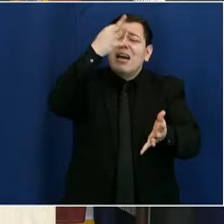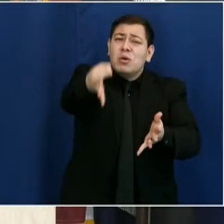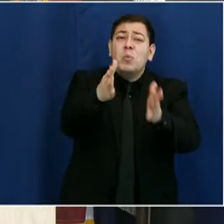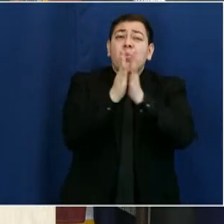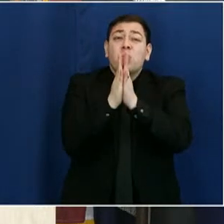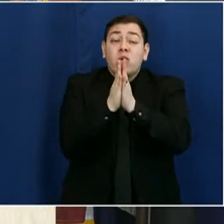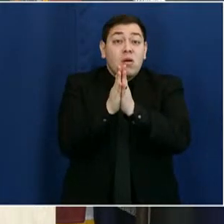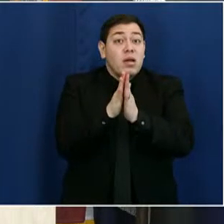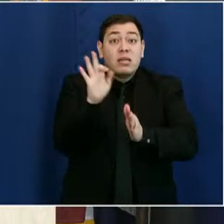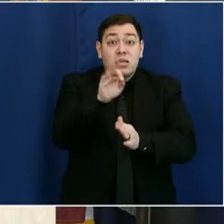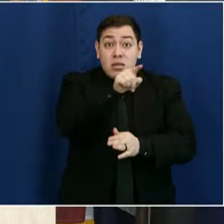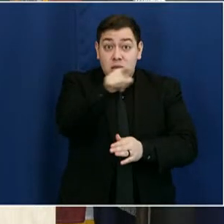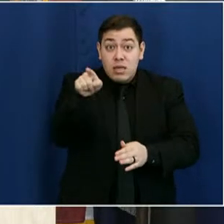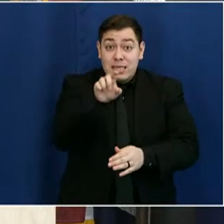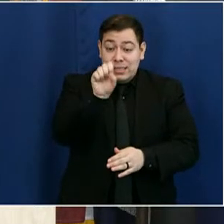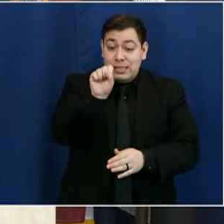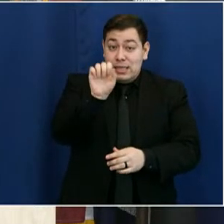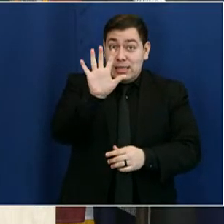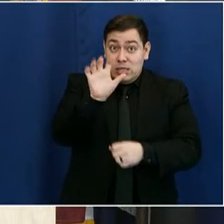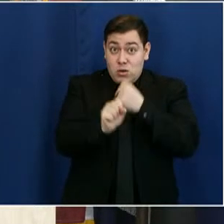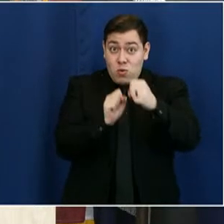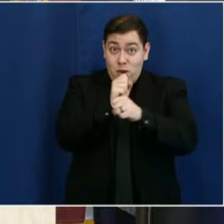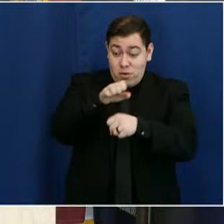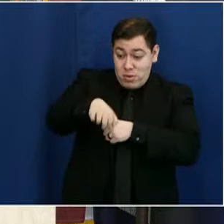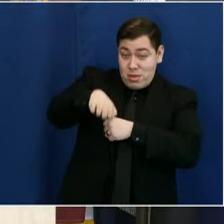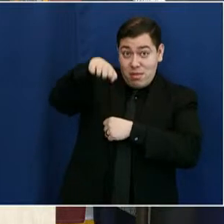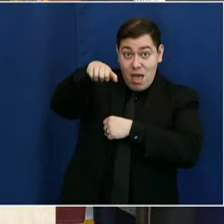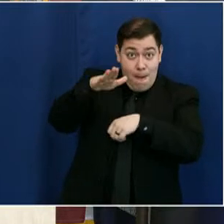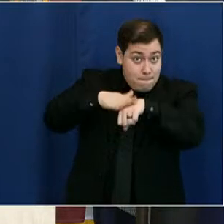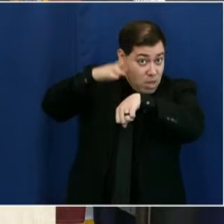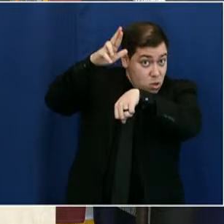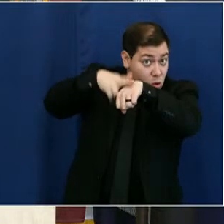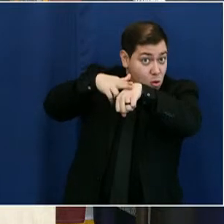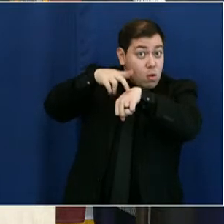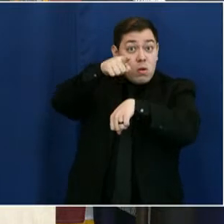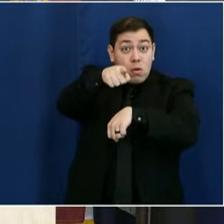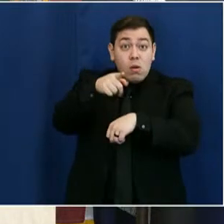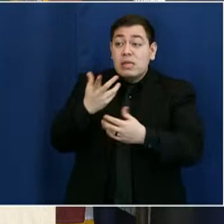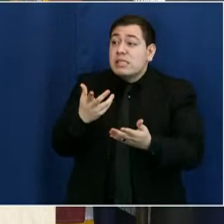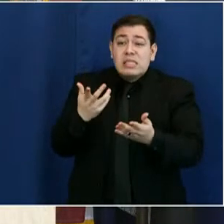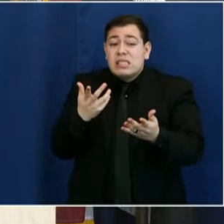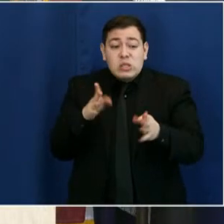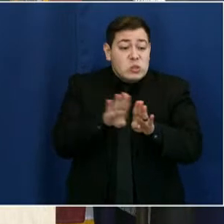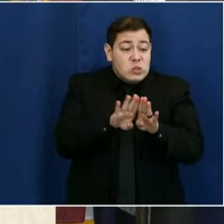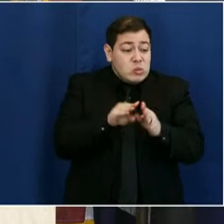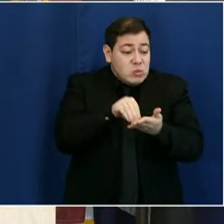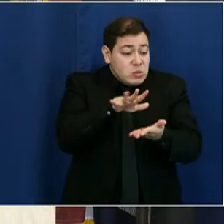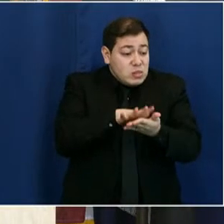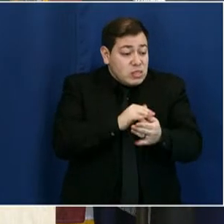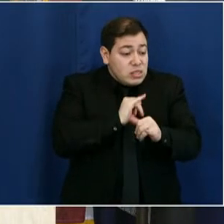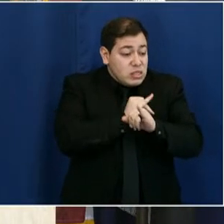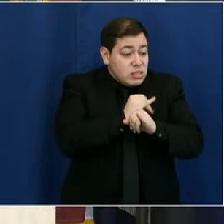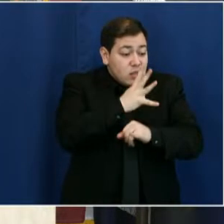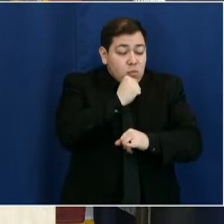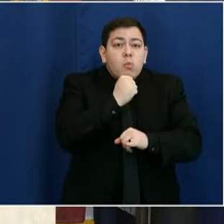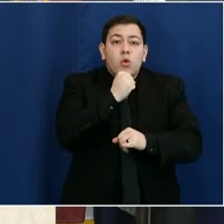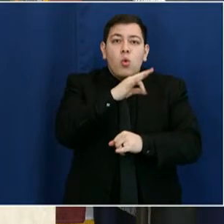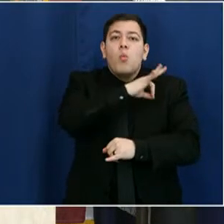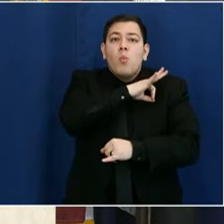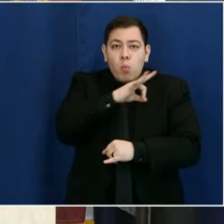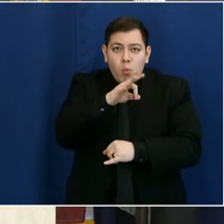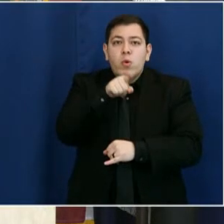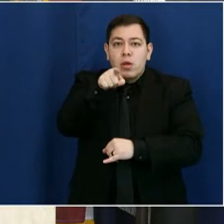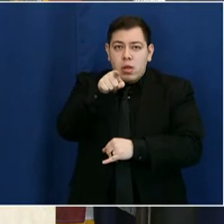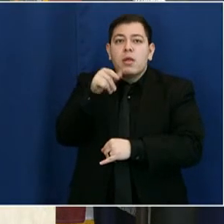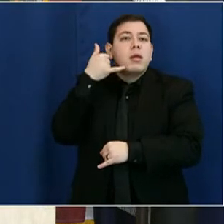211 si tiene 65 años o más y se les puede ayudar específicamente a hacer su cita para sus vacunas.